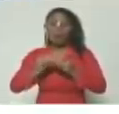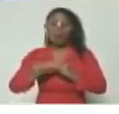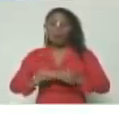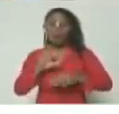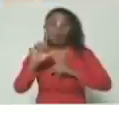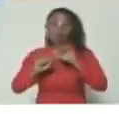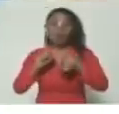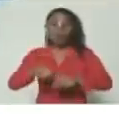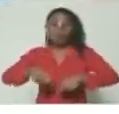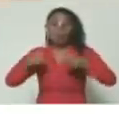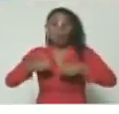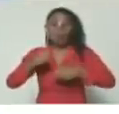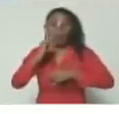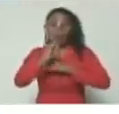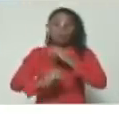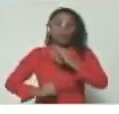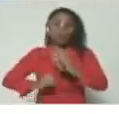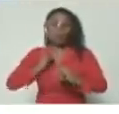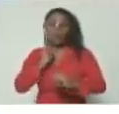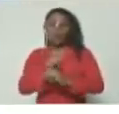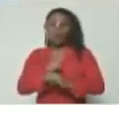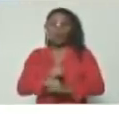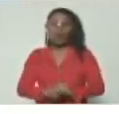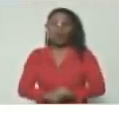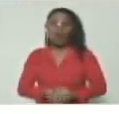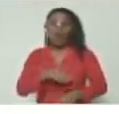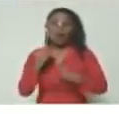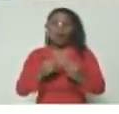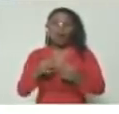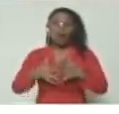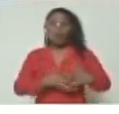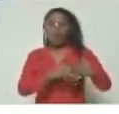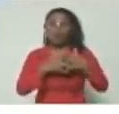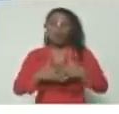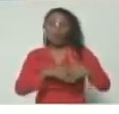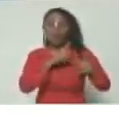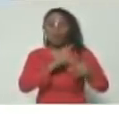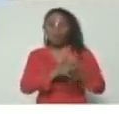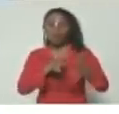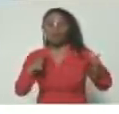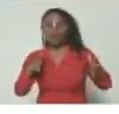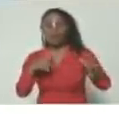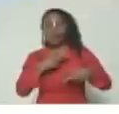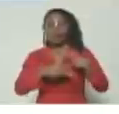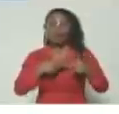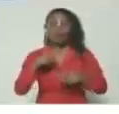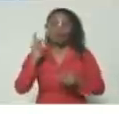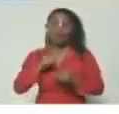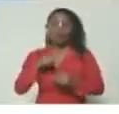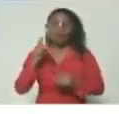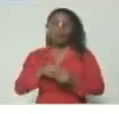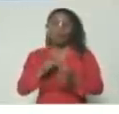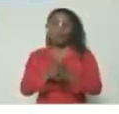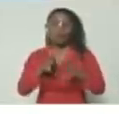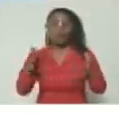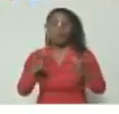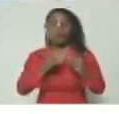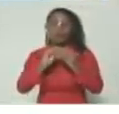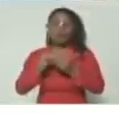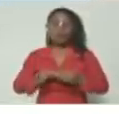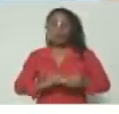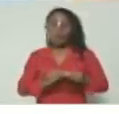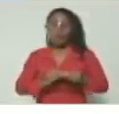en el mercado internacional. Como Estados Unidos, que es un gran país productor de petróleo y con grandes refinerías,